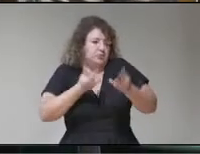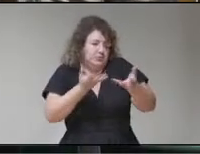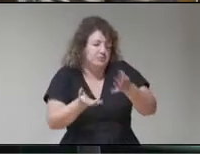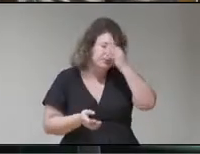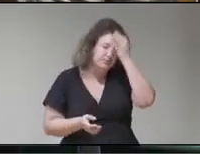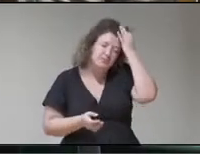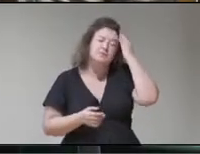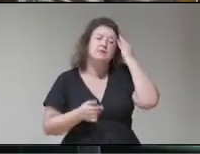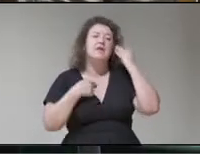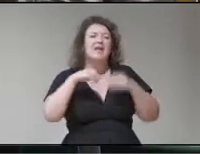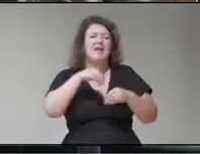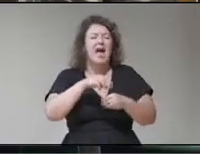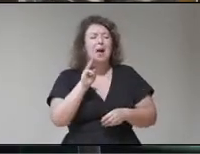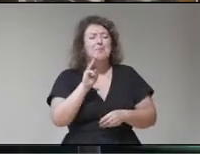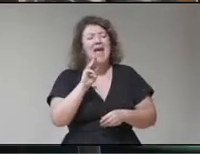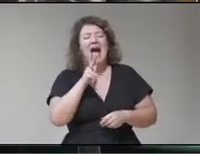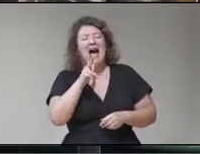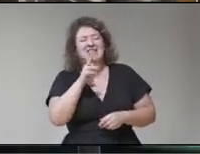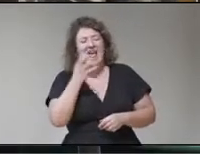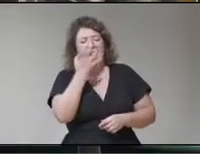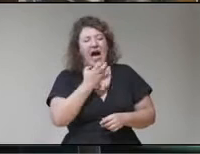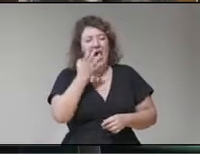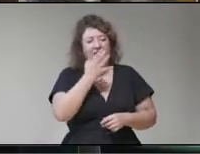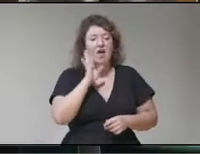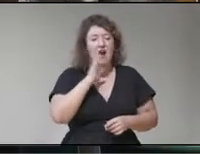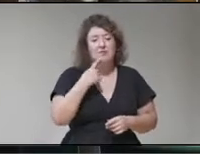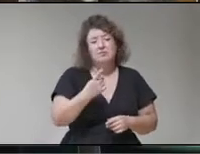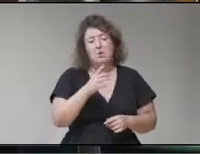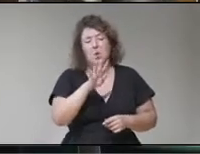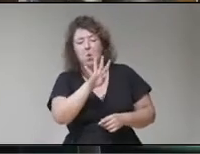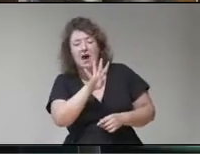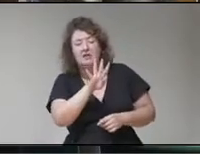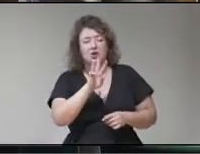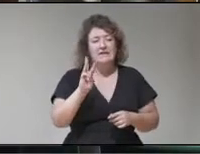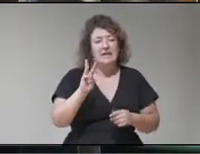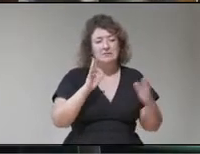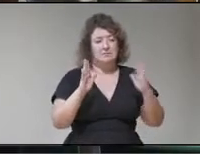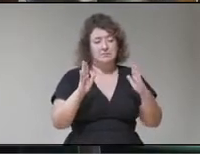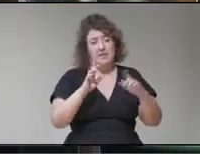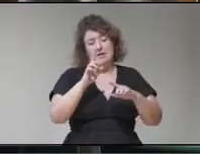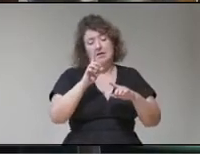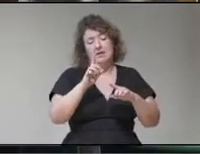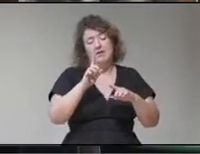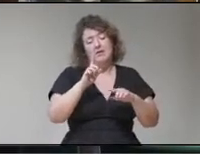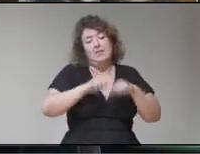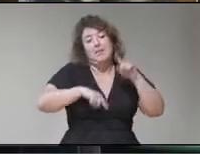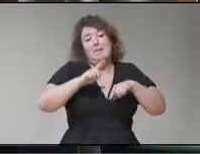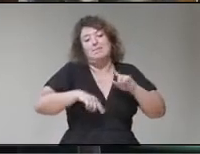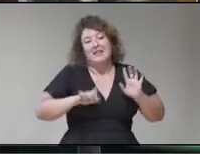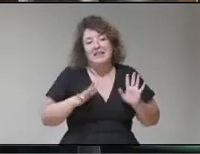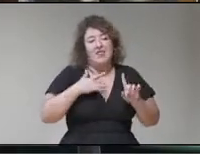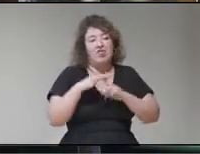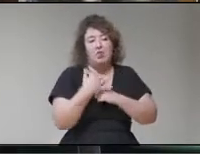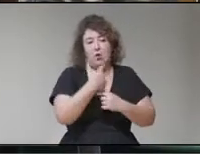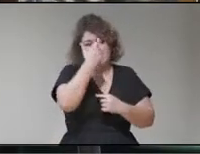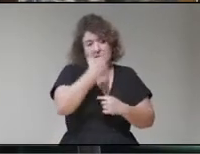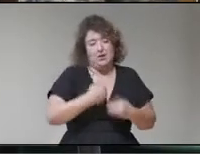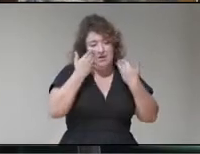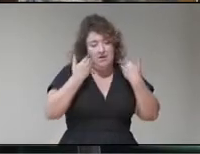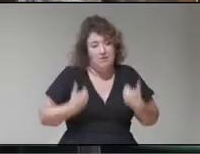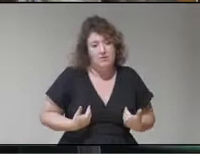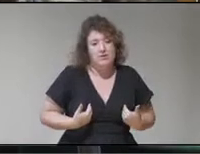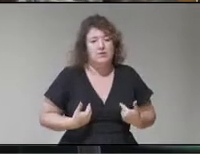tenemos un pH ácido, un pH que se encuentra entre 4 y 3 en función de las circunstancias